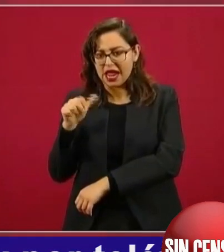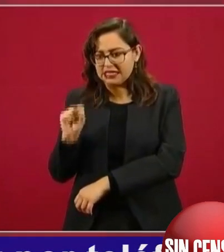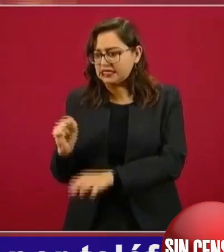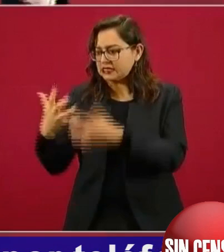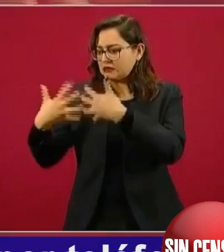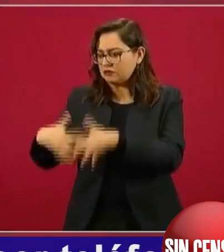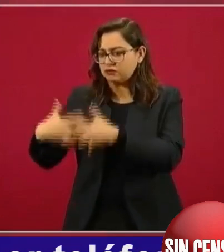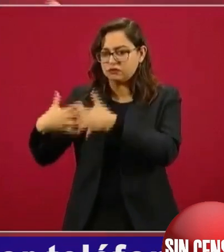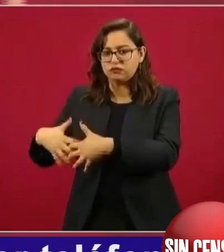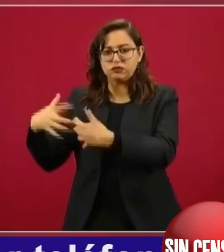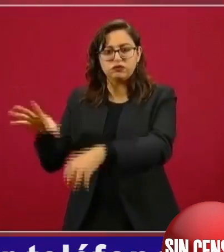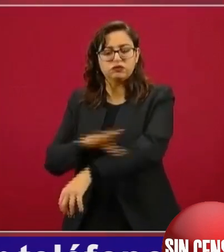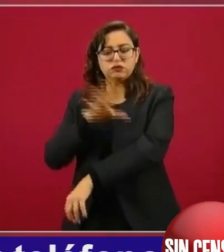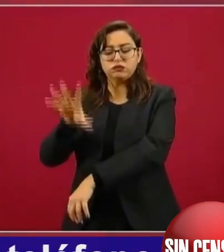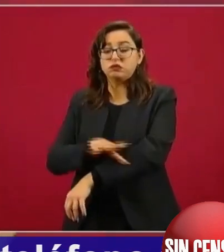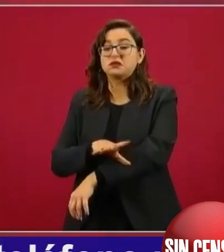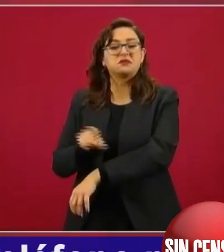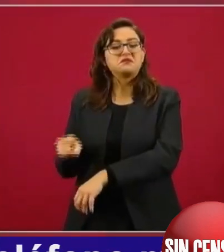y la tienen parada